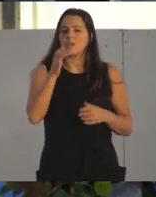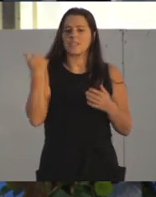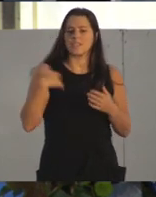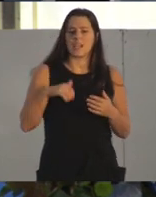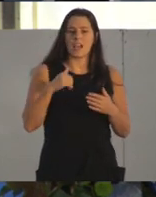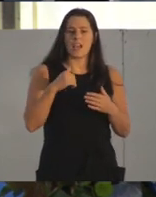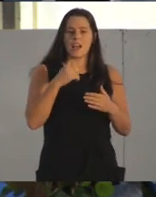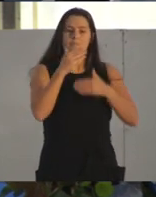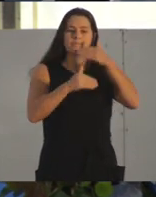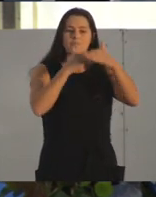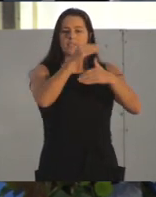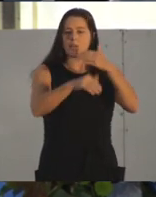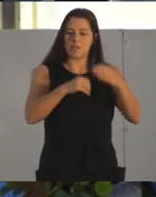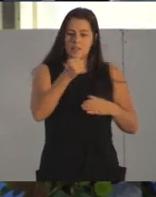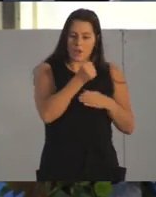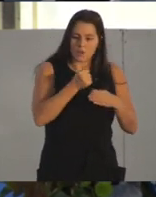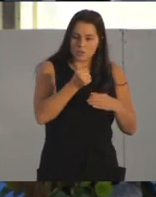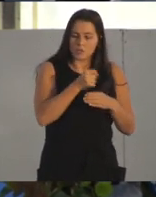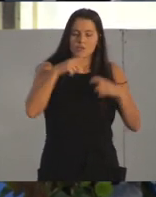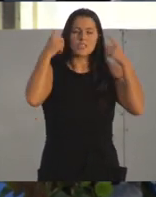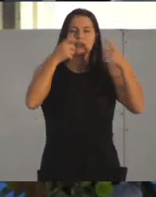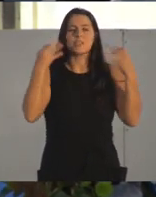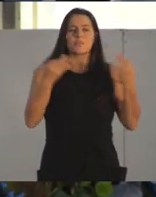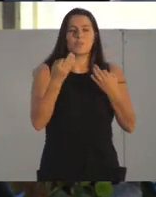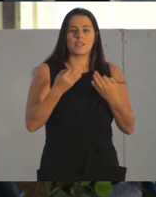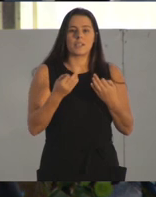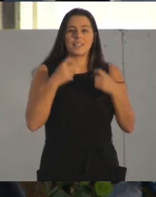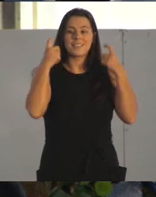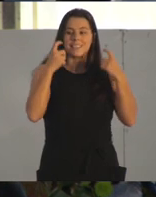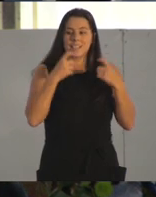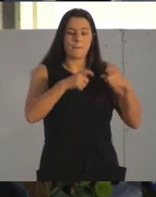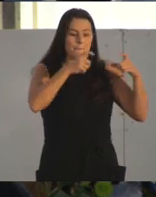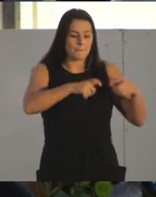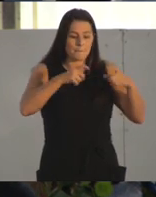comentado, lo que intentamos fue introducir todos los platos que